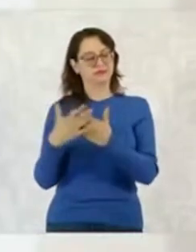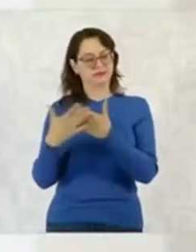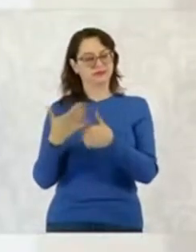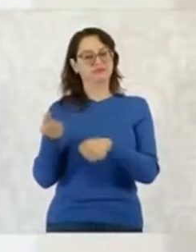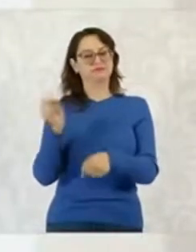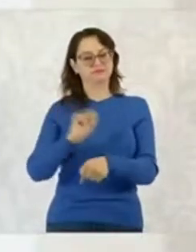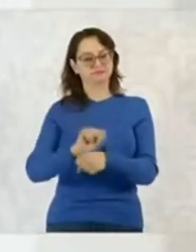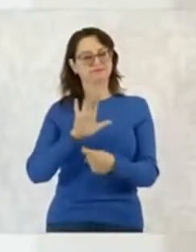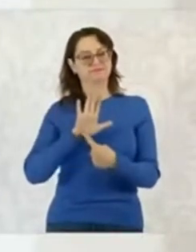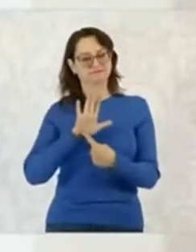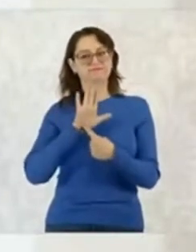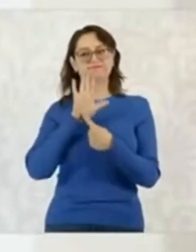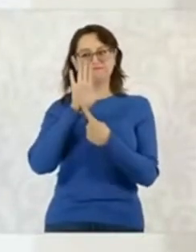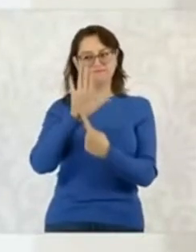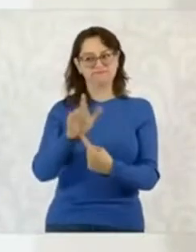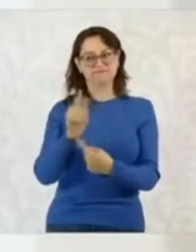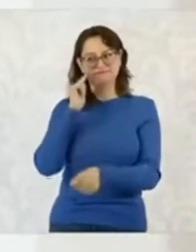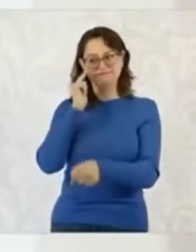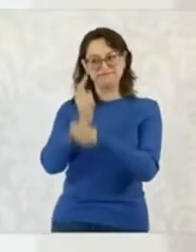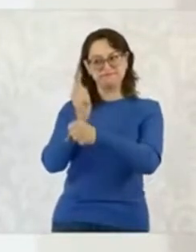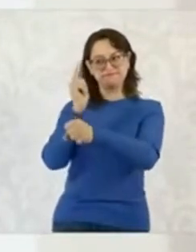semana. Pero queremos,